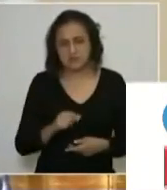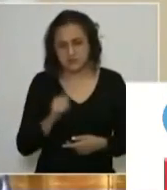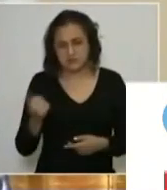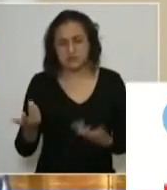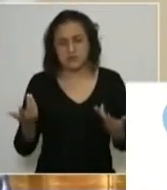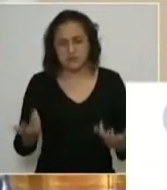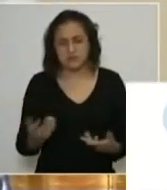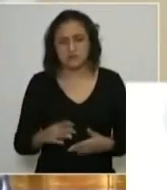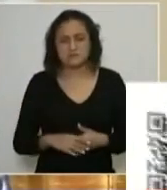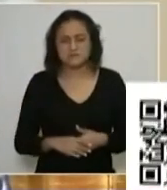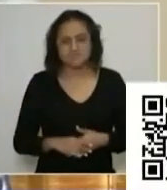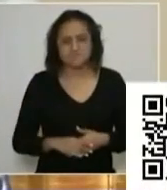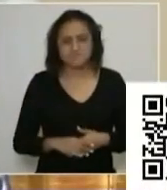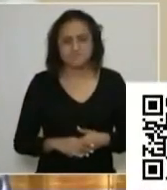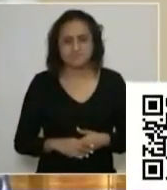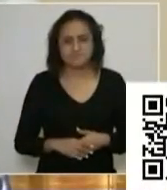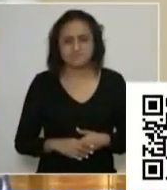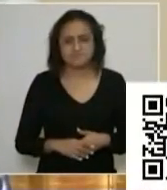la sociedad,